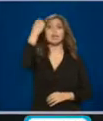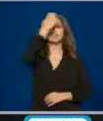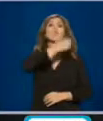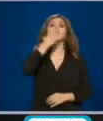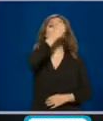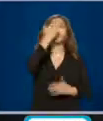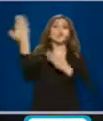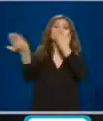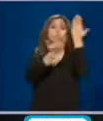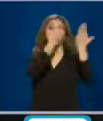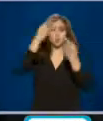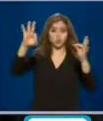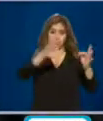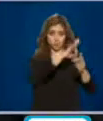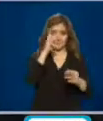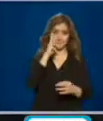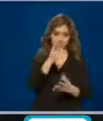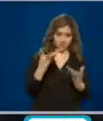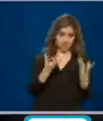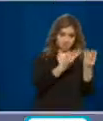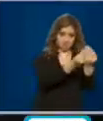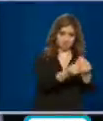mariachis. Sígame.